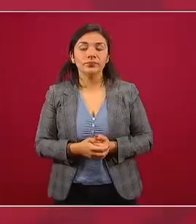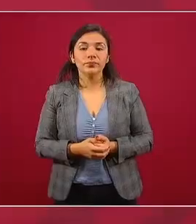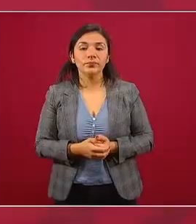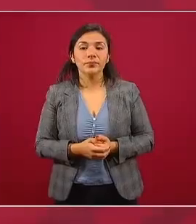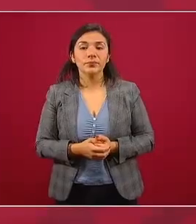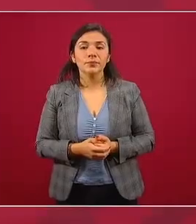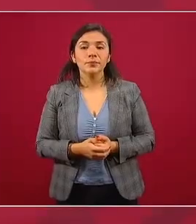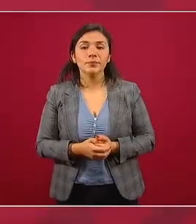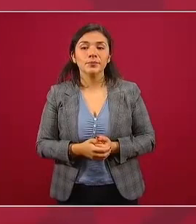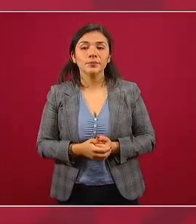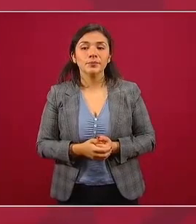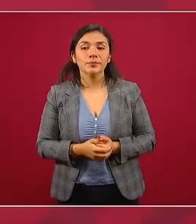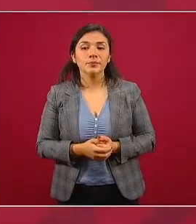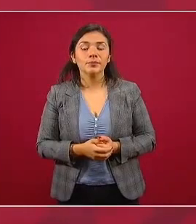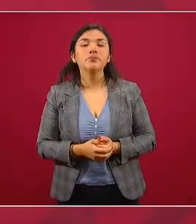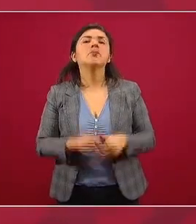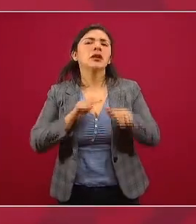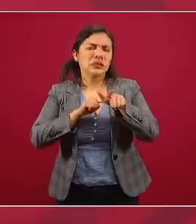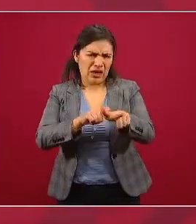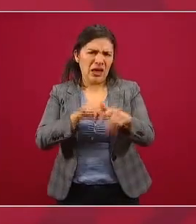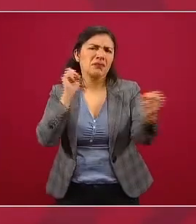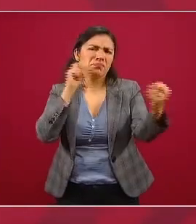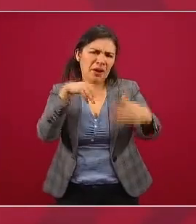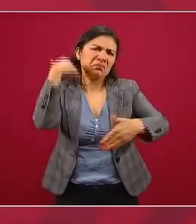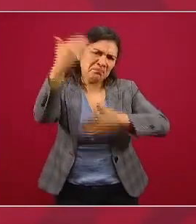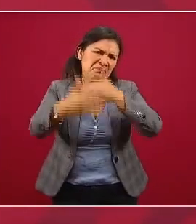nos vamos a seguir viendo.